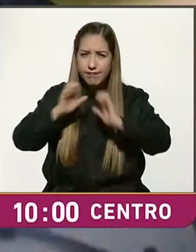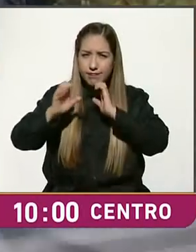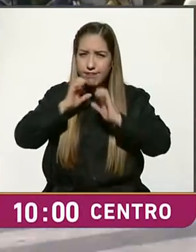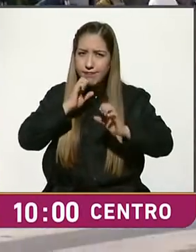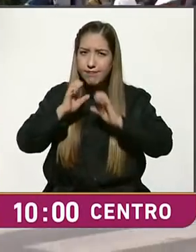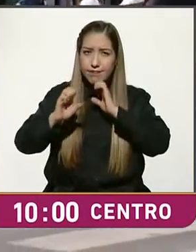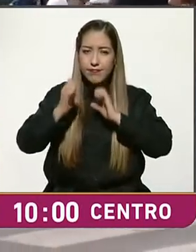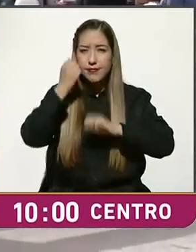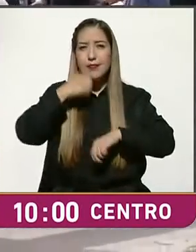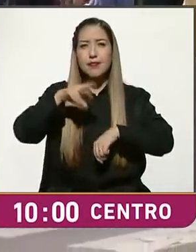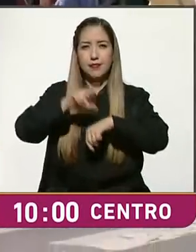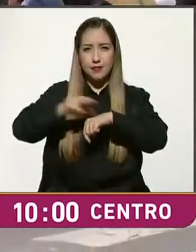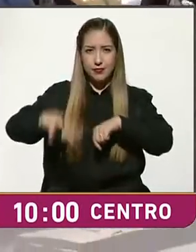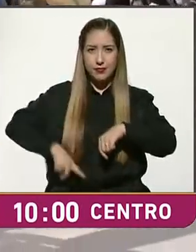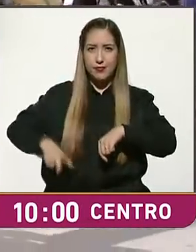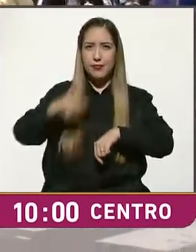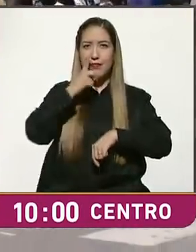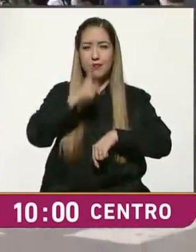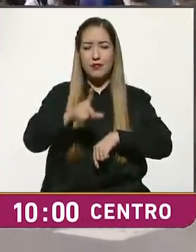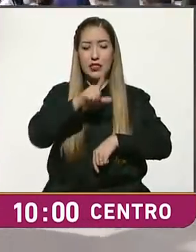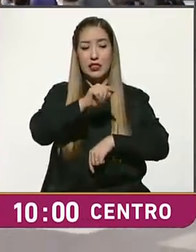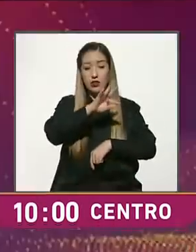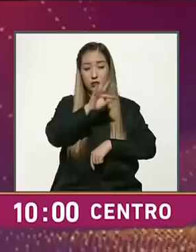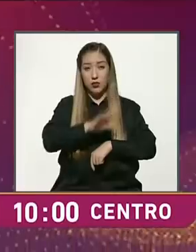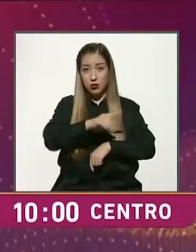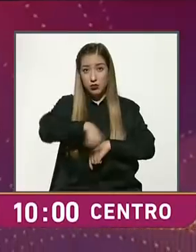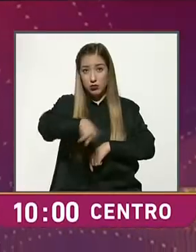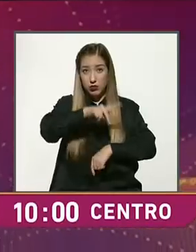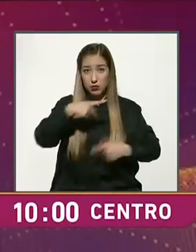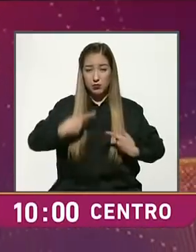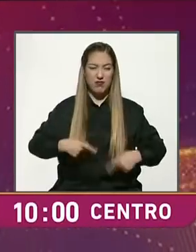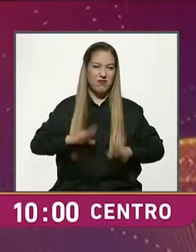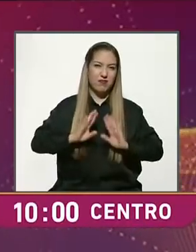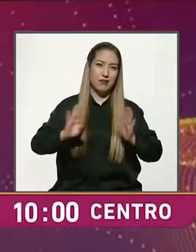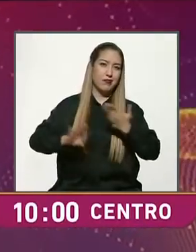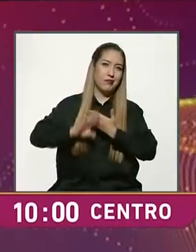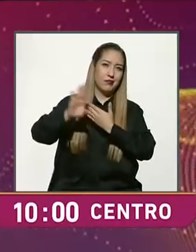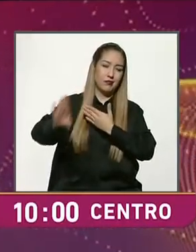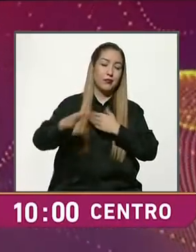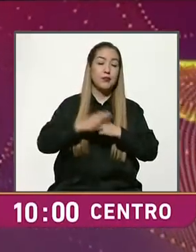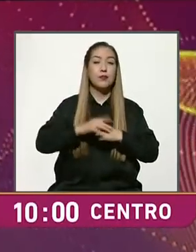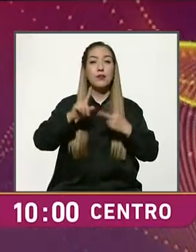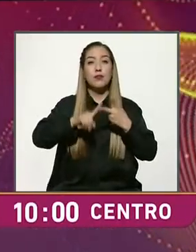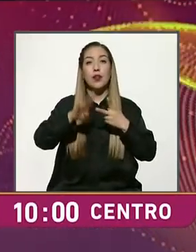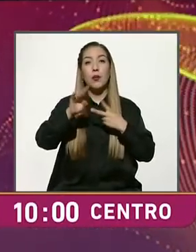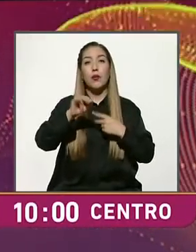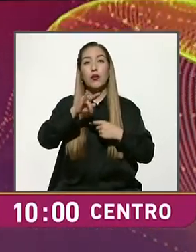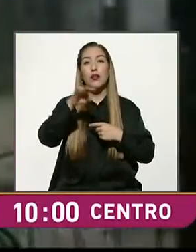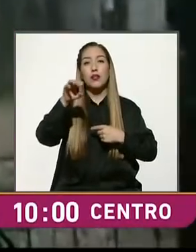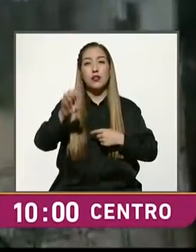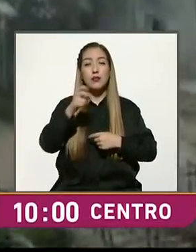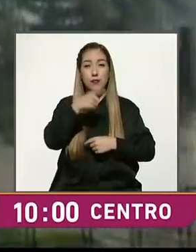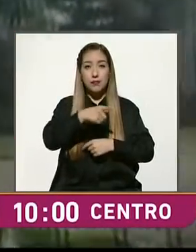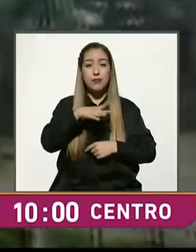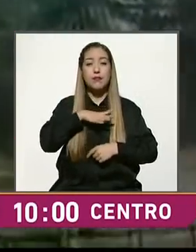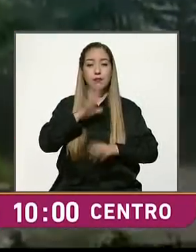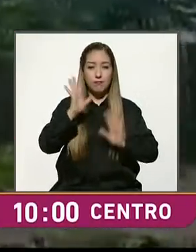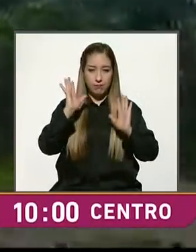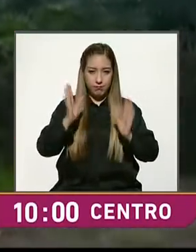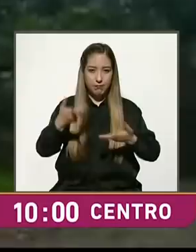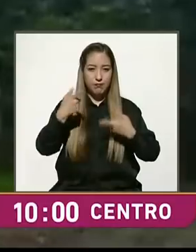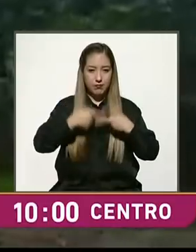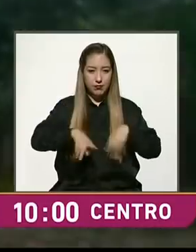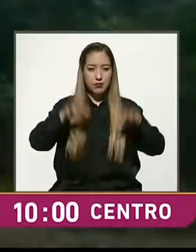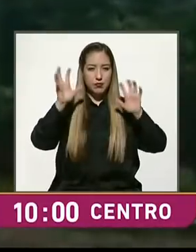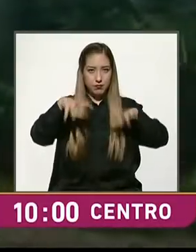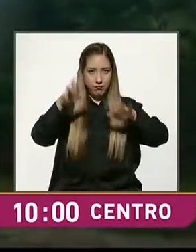el 71% de la población lo rechaza. Bonnie, huracán categoría 2, afecta las costas del Pacífico mexicano. El